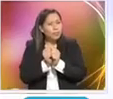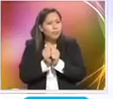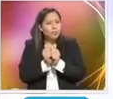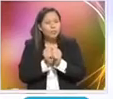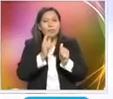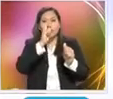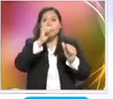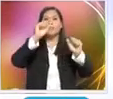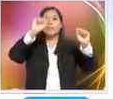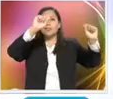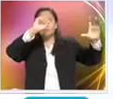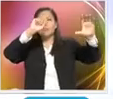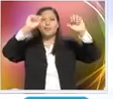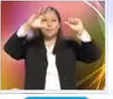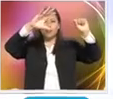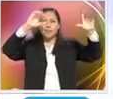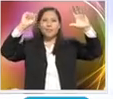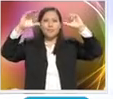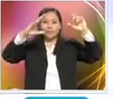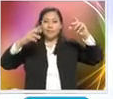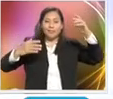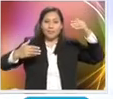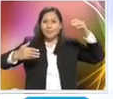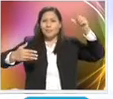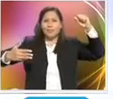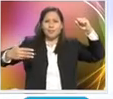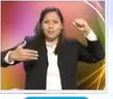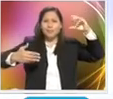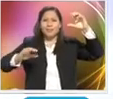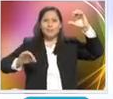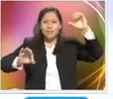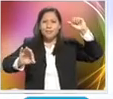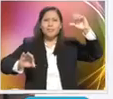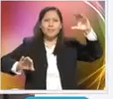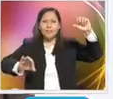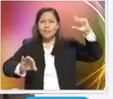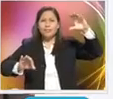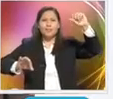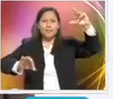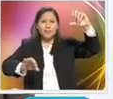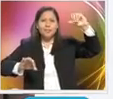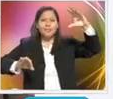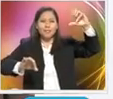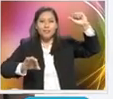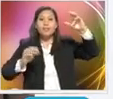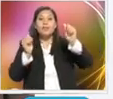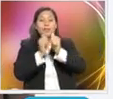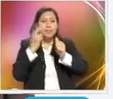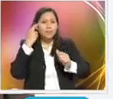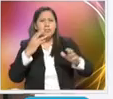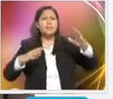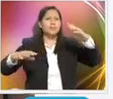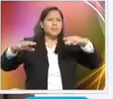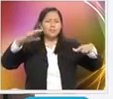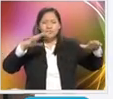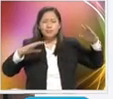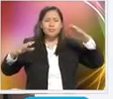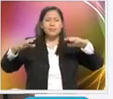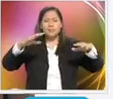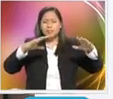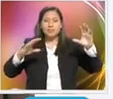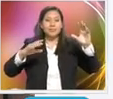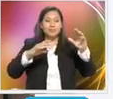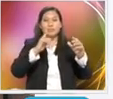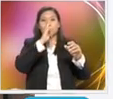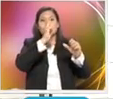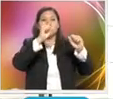con las luces, de forma simultánea, vaya. Hay lo que llaman la programación. Exacto. Entonces hay una programación de que a determinadas